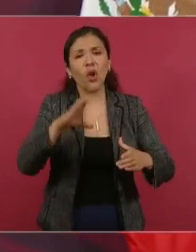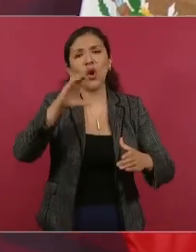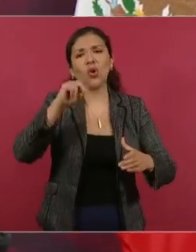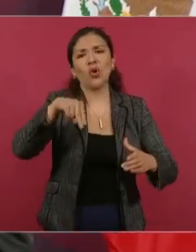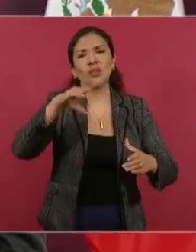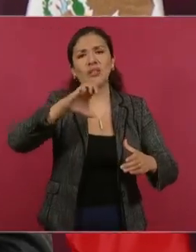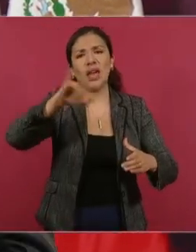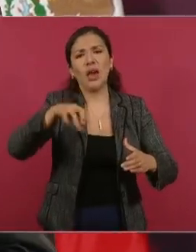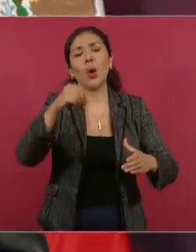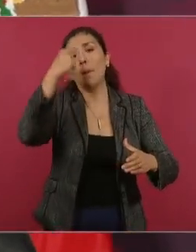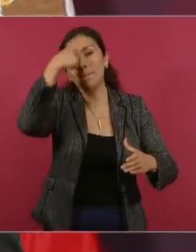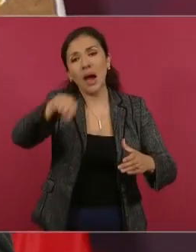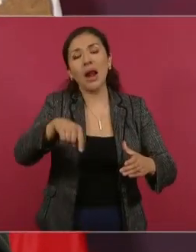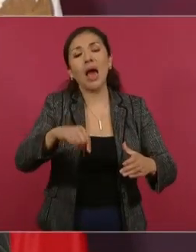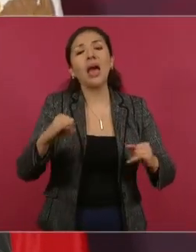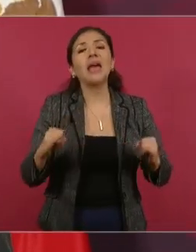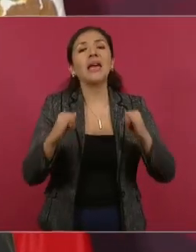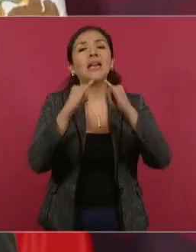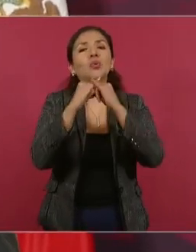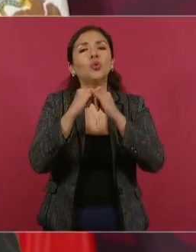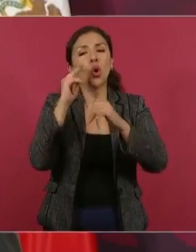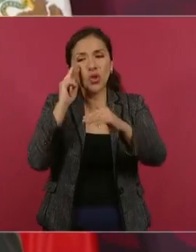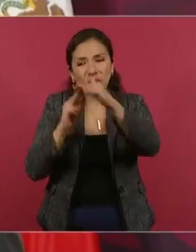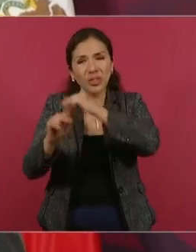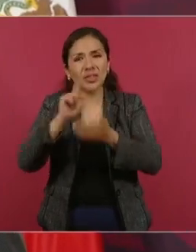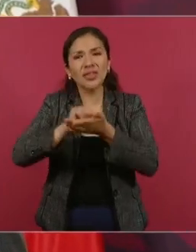para el Instituto de la Transparencia.